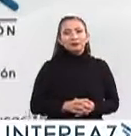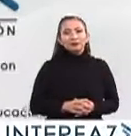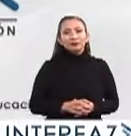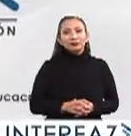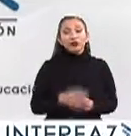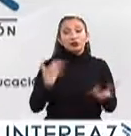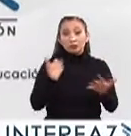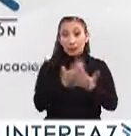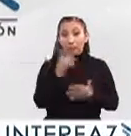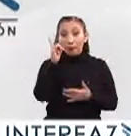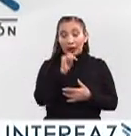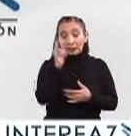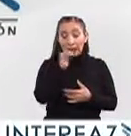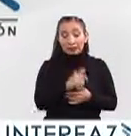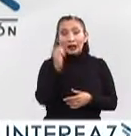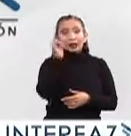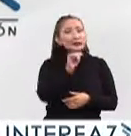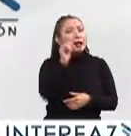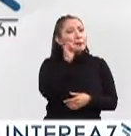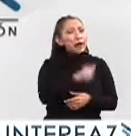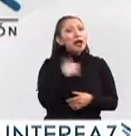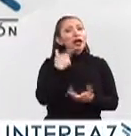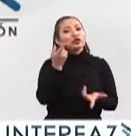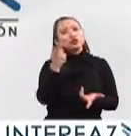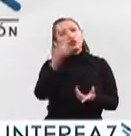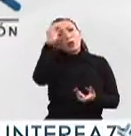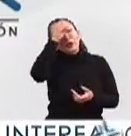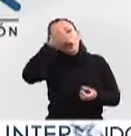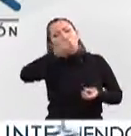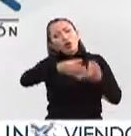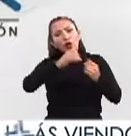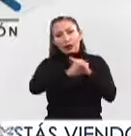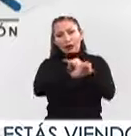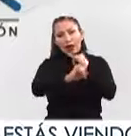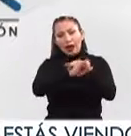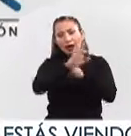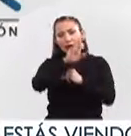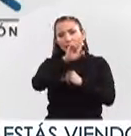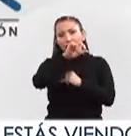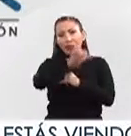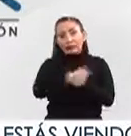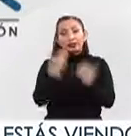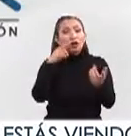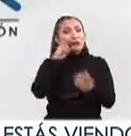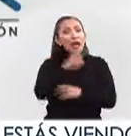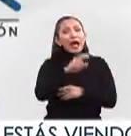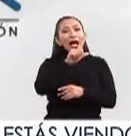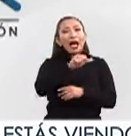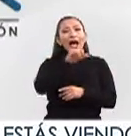es, y los esperamos mañana. Siempre esperamos también sus comentarios a través de las redes sociales. Nos